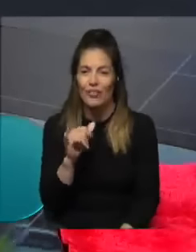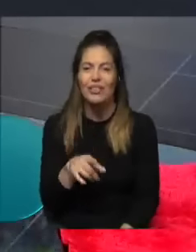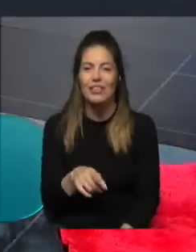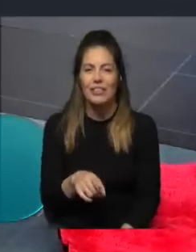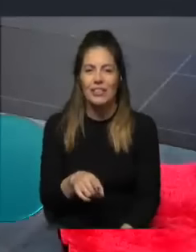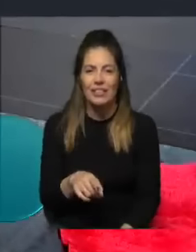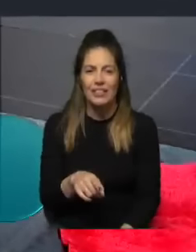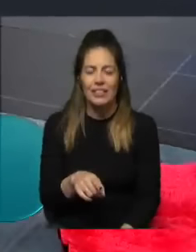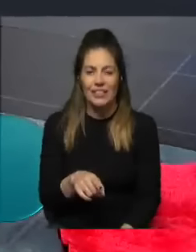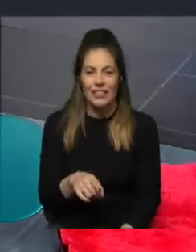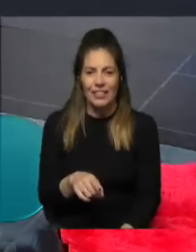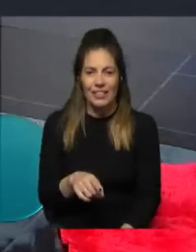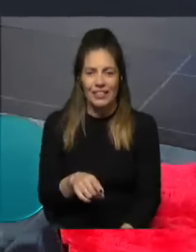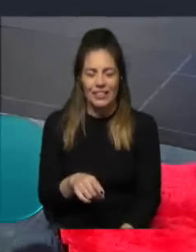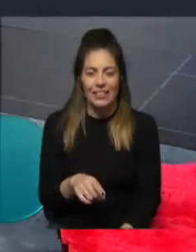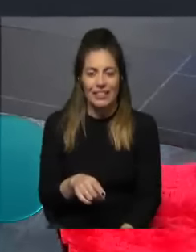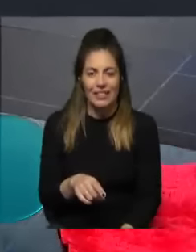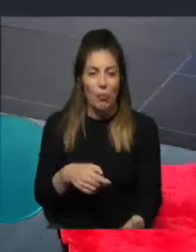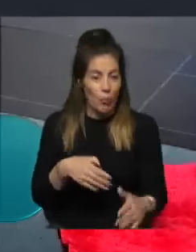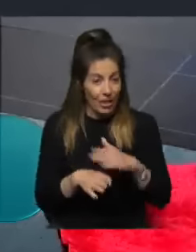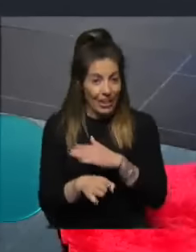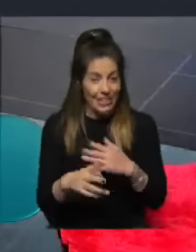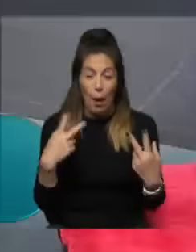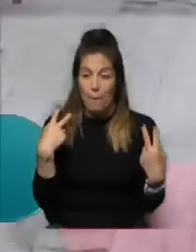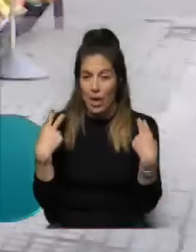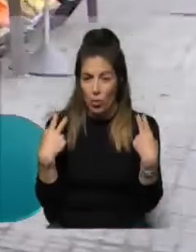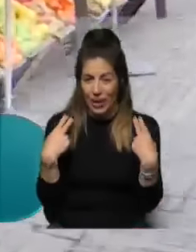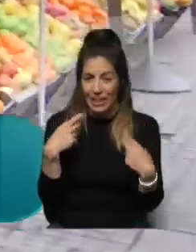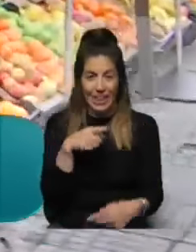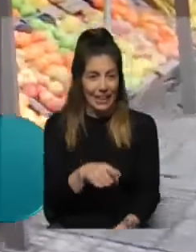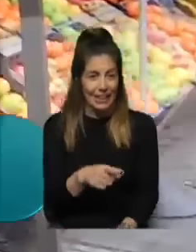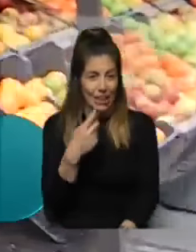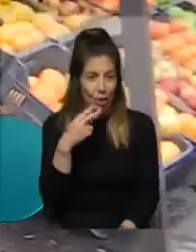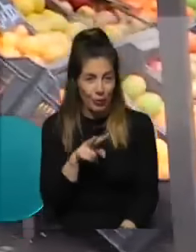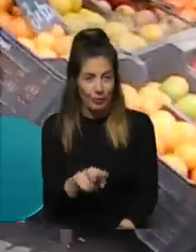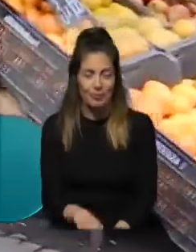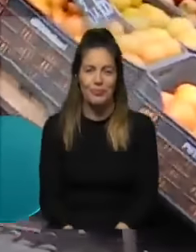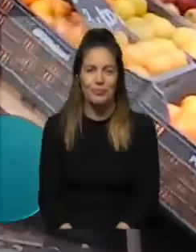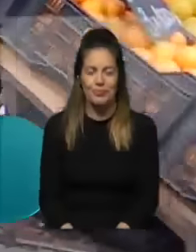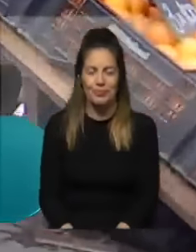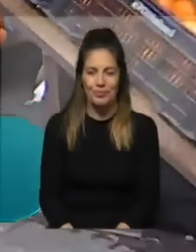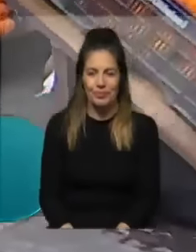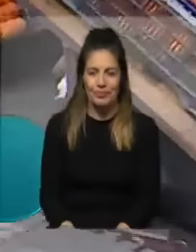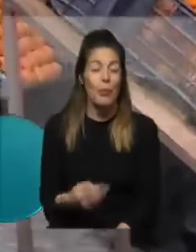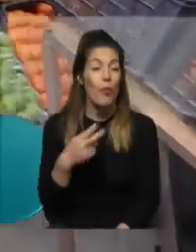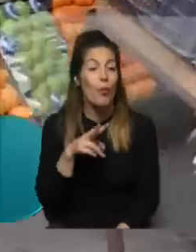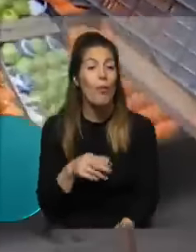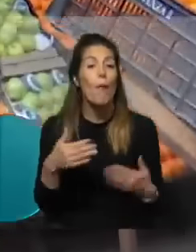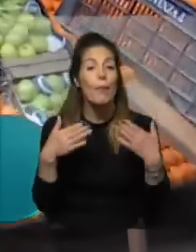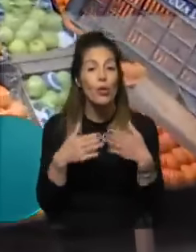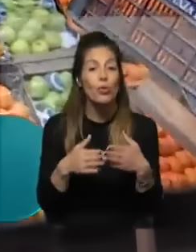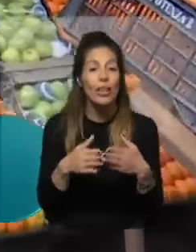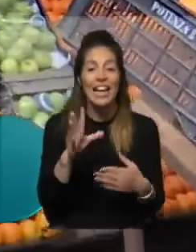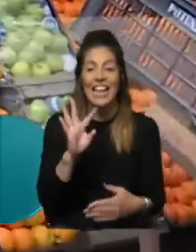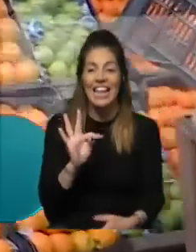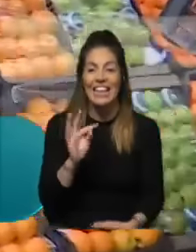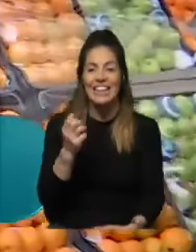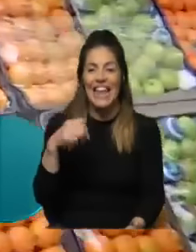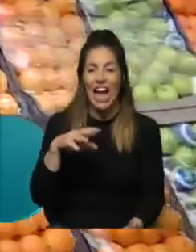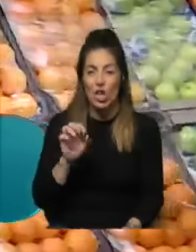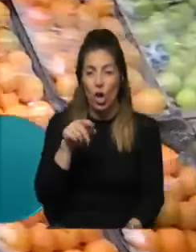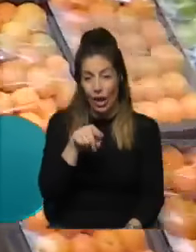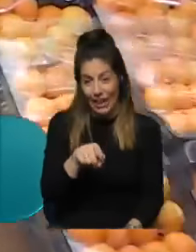Que me distraigo. Bueno, voy a ingresar a la peluquería al Tano, acá que lo vemos al Tano. Peluquería. Presente. Vamos a ver, preguntarle si se llama Tano, él, el